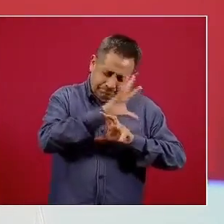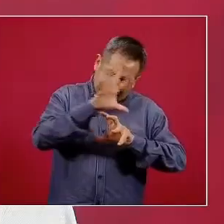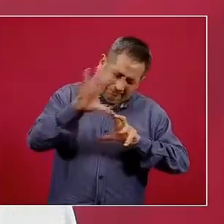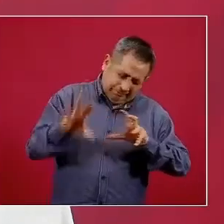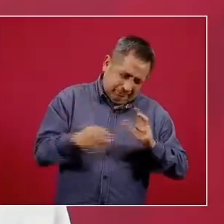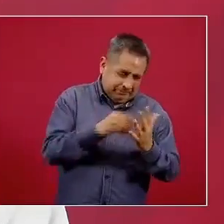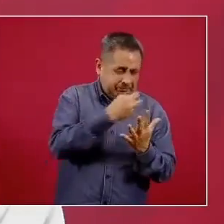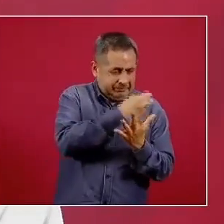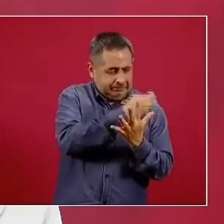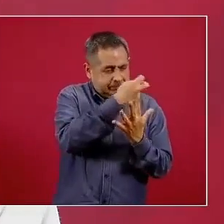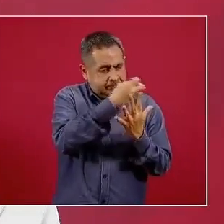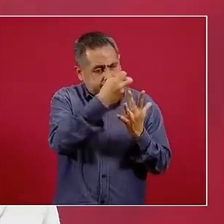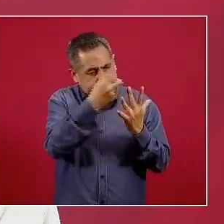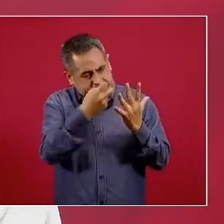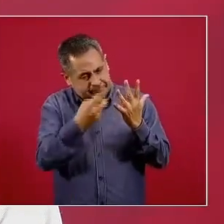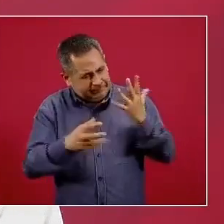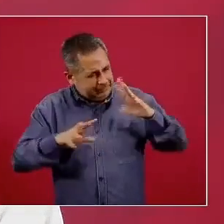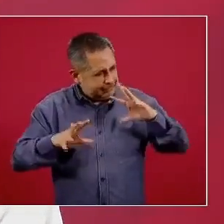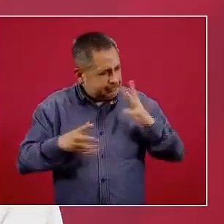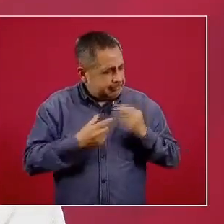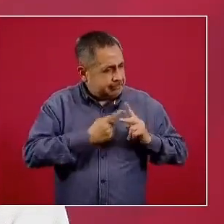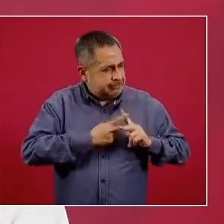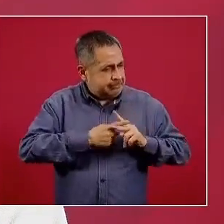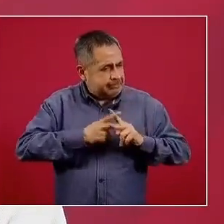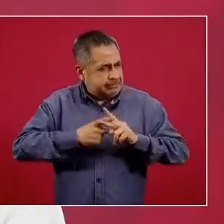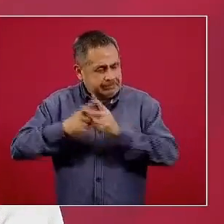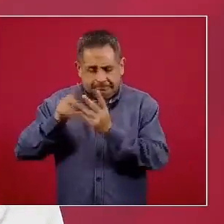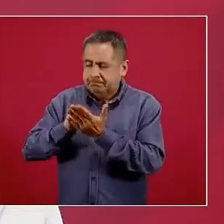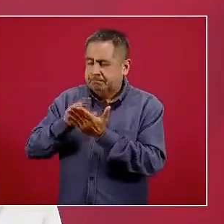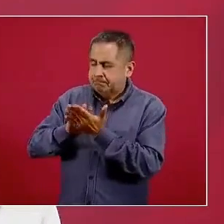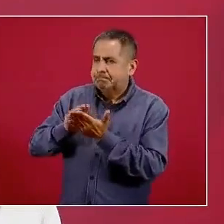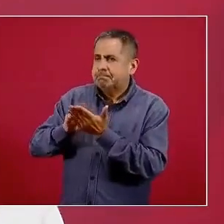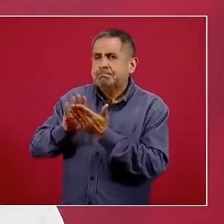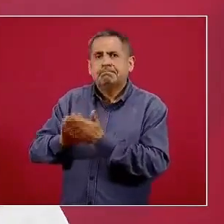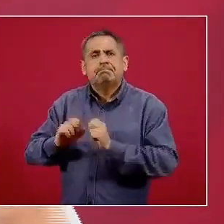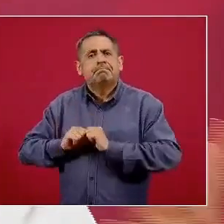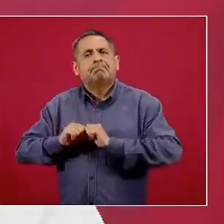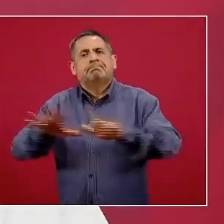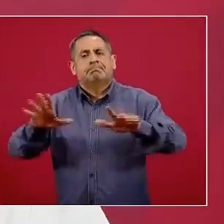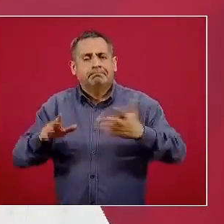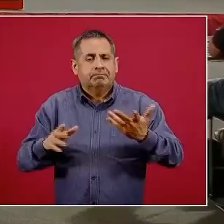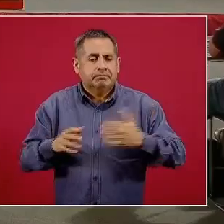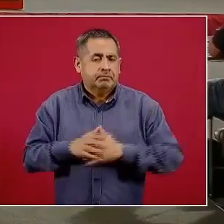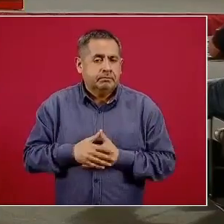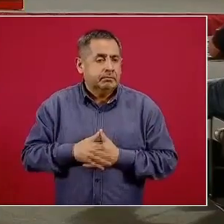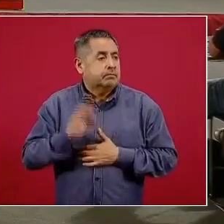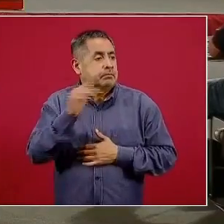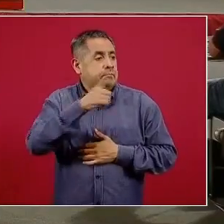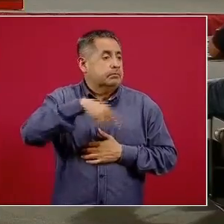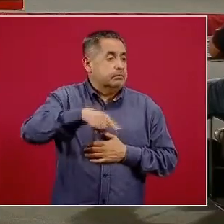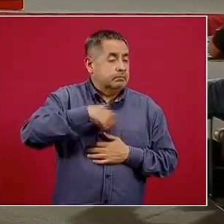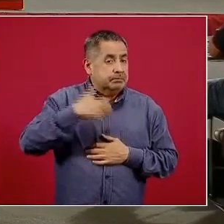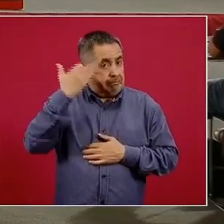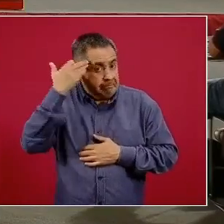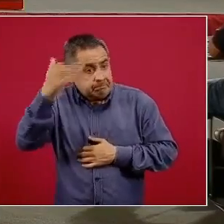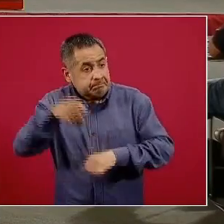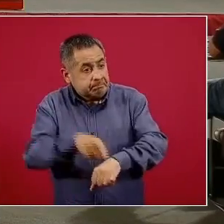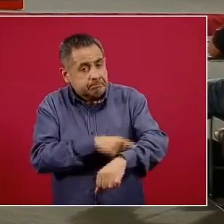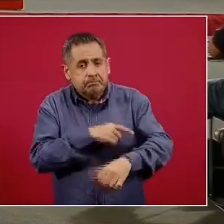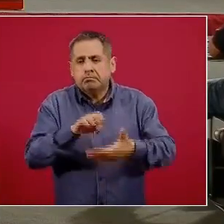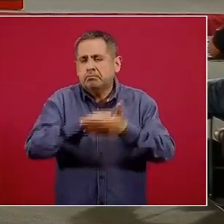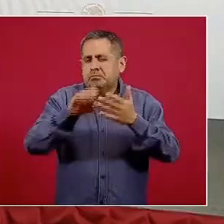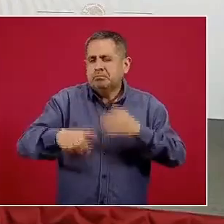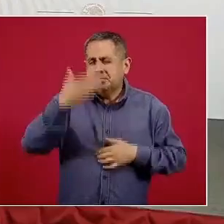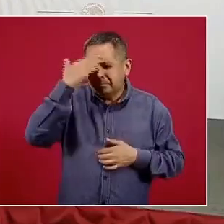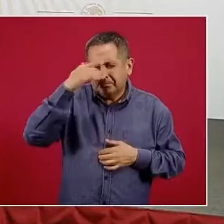la respuesta ante un problema de salud pública. Ya sea un problema crónico, un problema de larga duración, por ejemplo, con